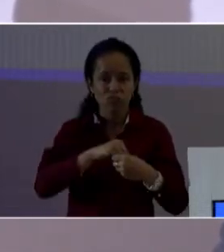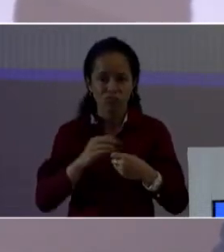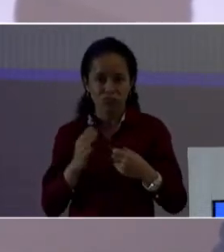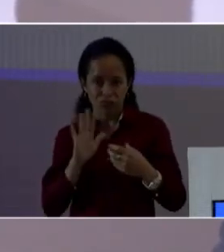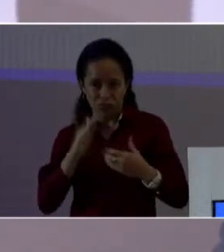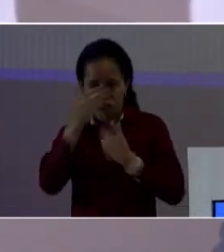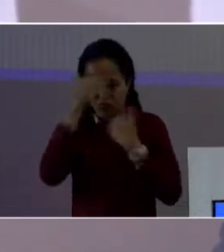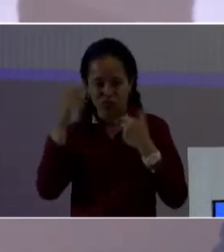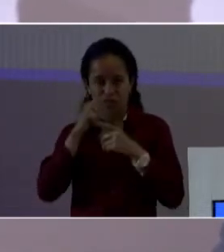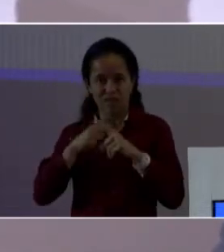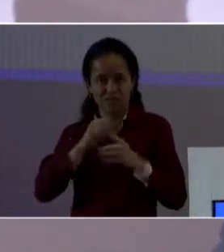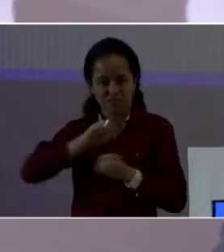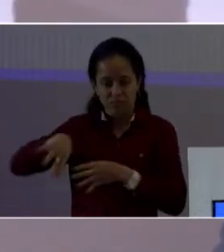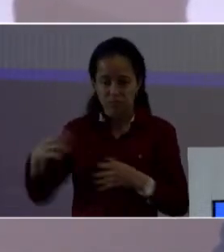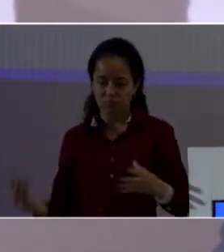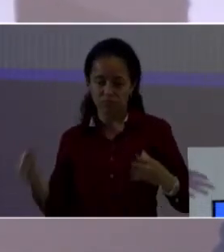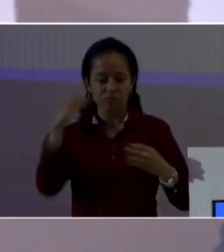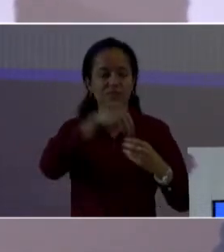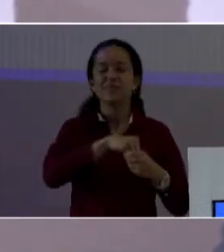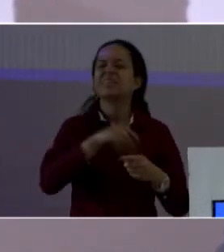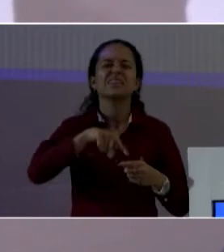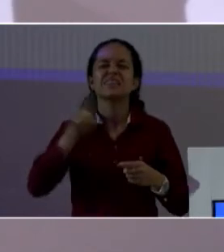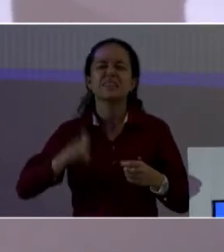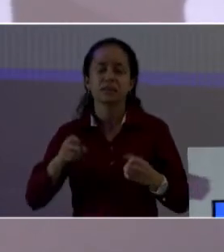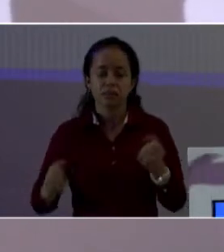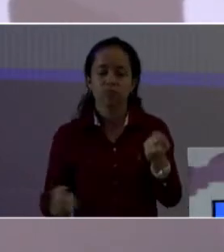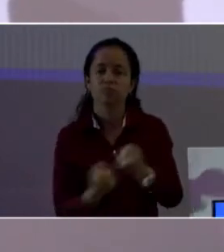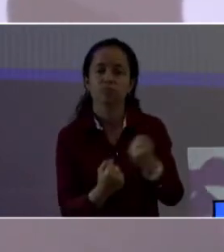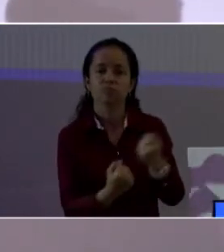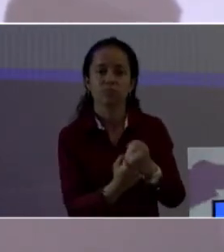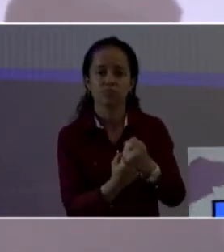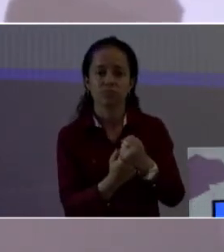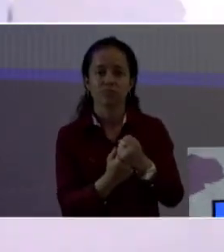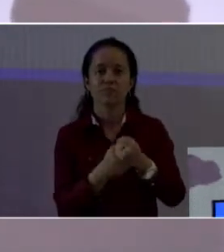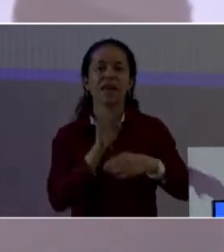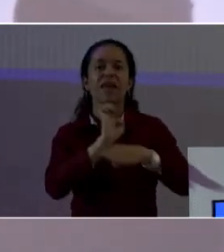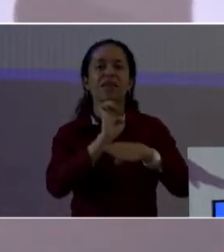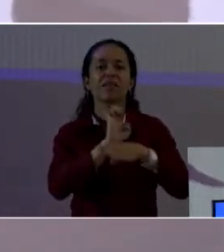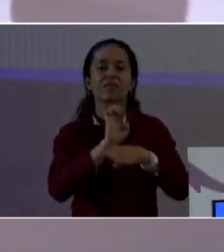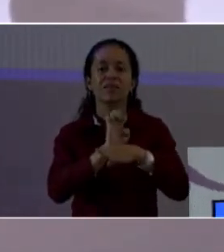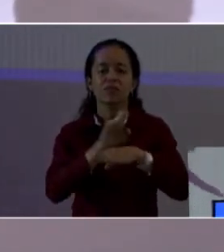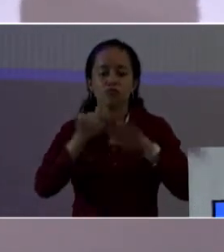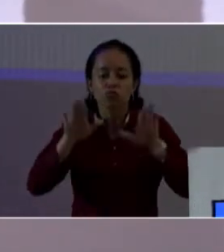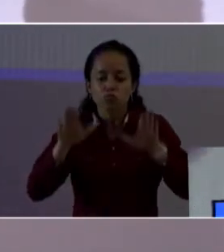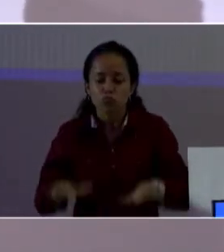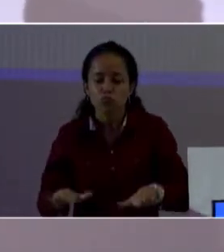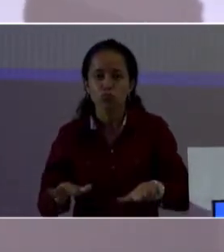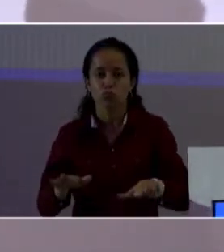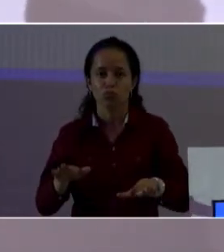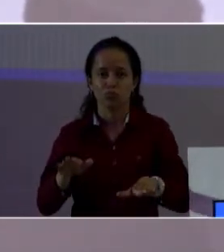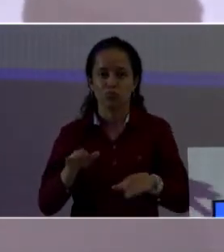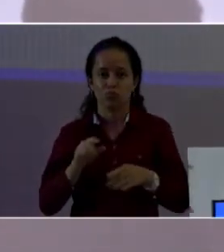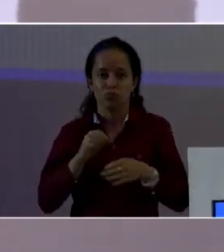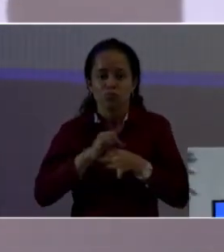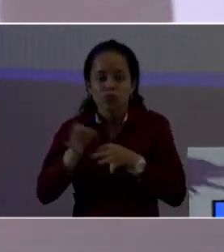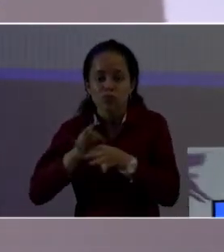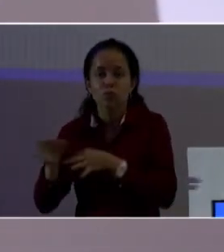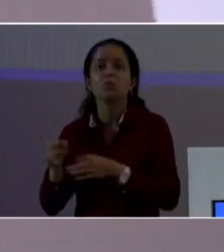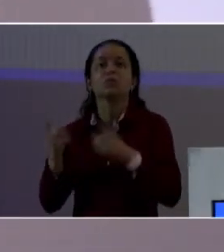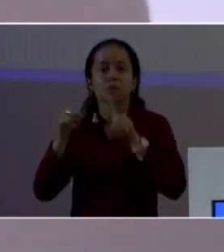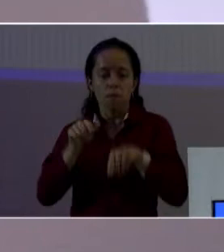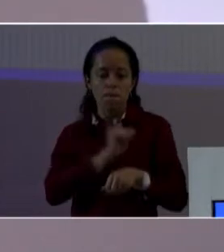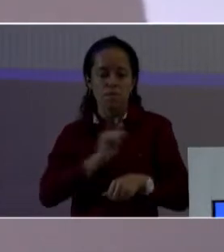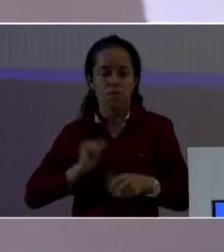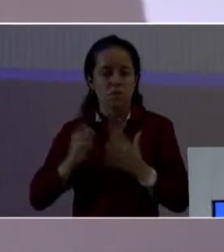comunitaria también requiere el apalancamiento con las entidades locales y con el sector privado. Entonces hemos